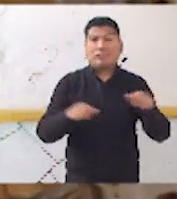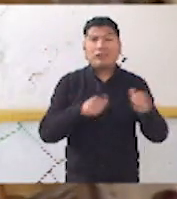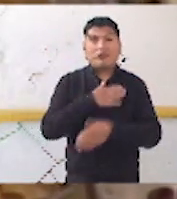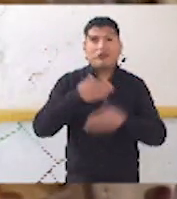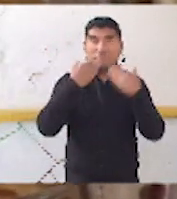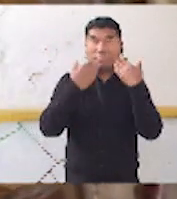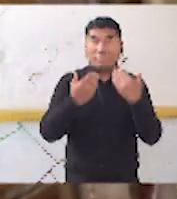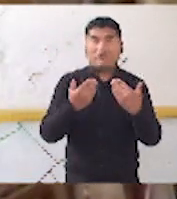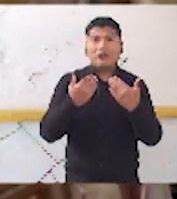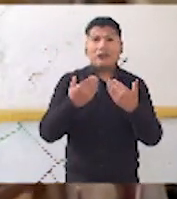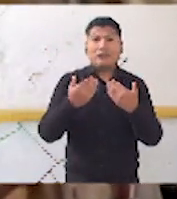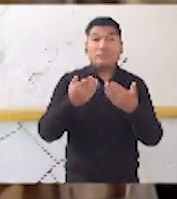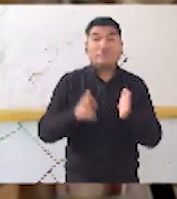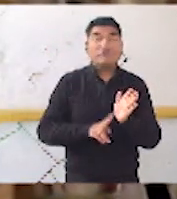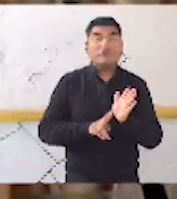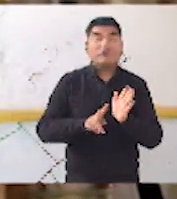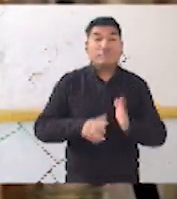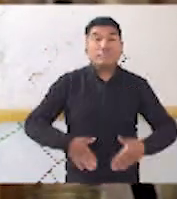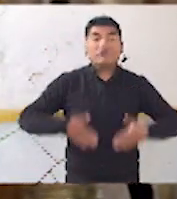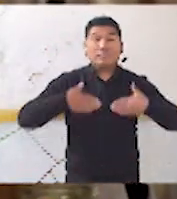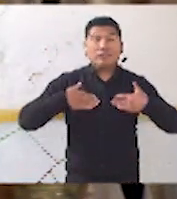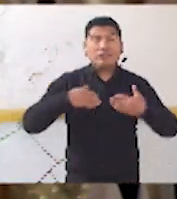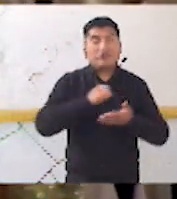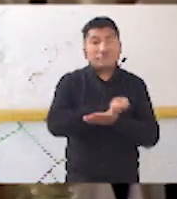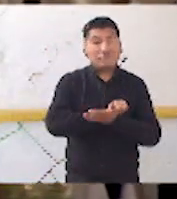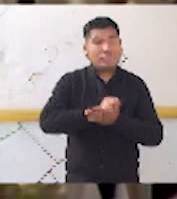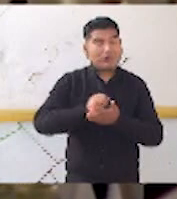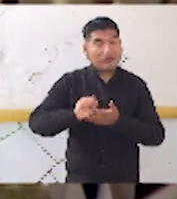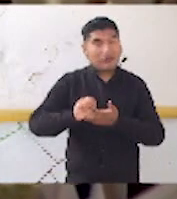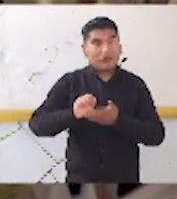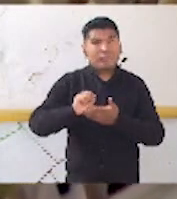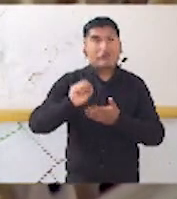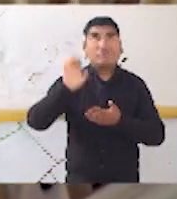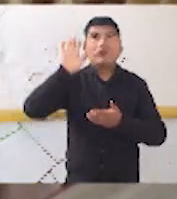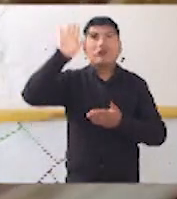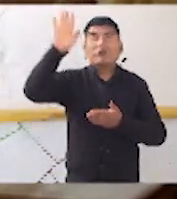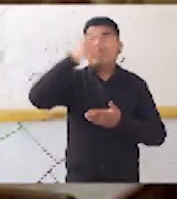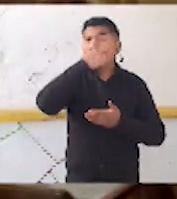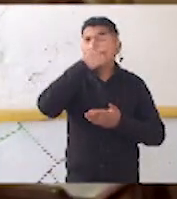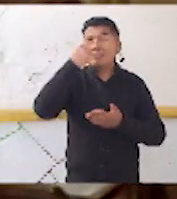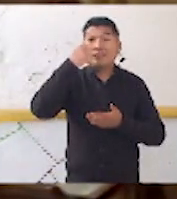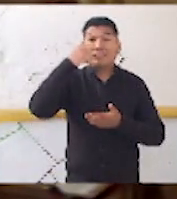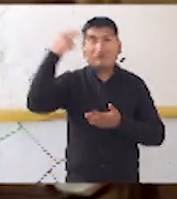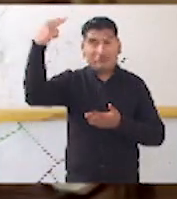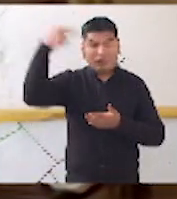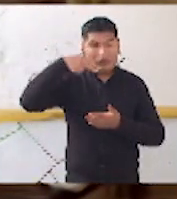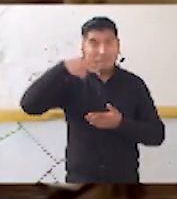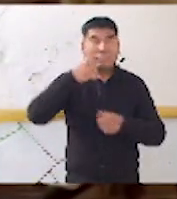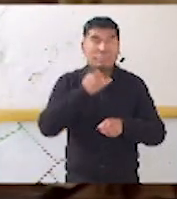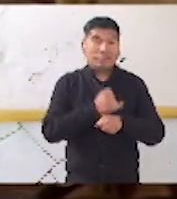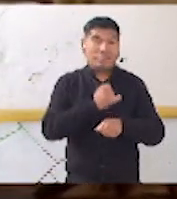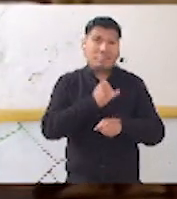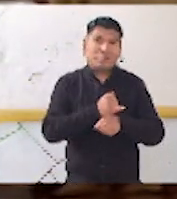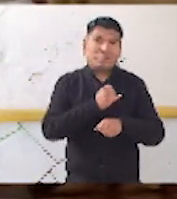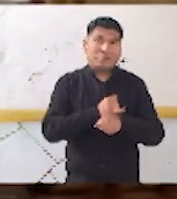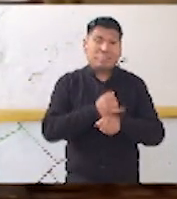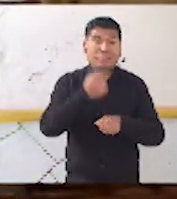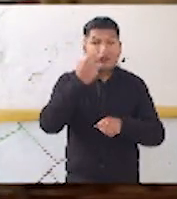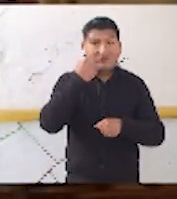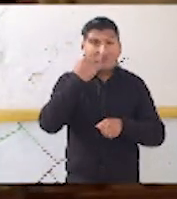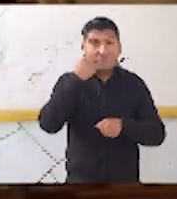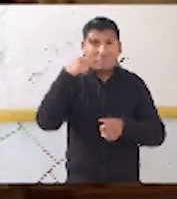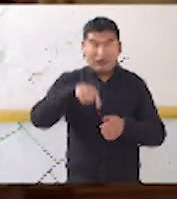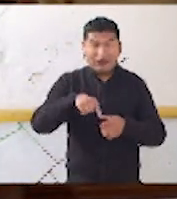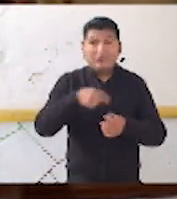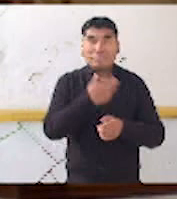el sacrificio vivo y santo. Dirige tu mirada sobre la ofrenda de tu Iglesia y reconoce en ella